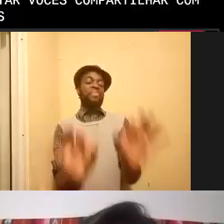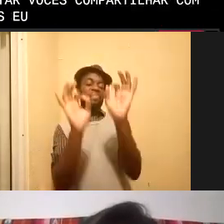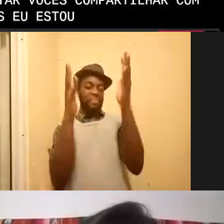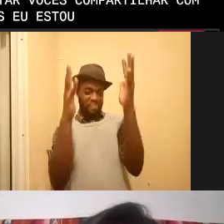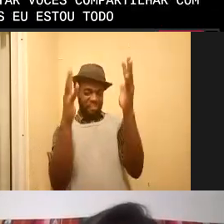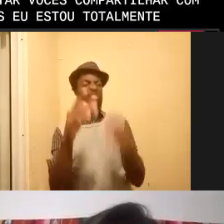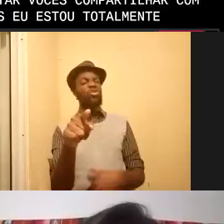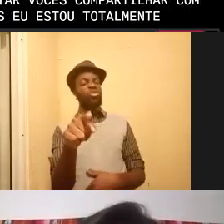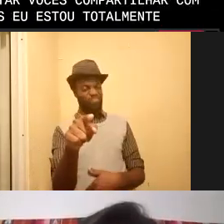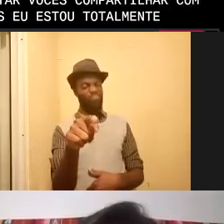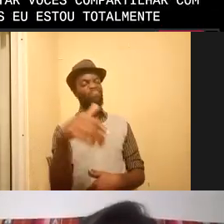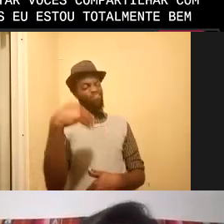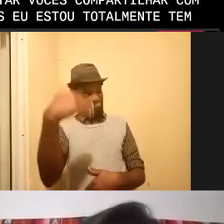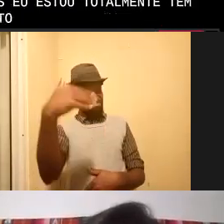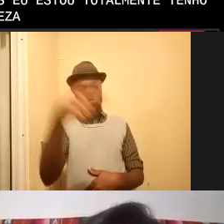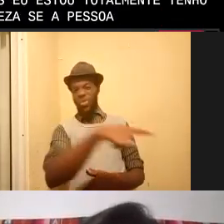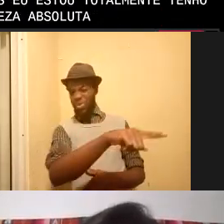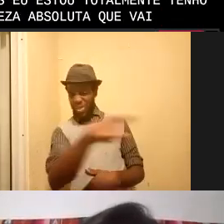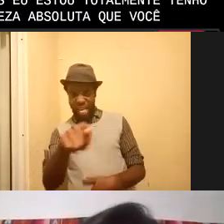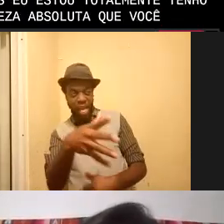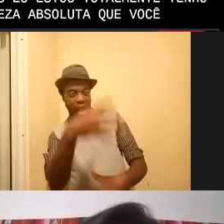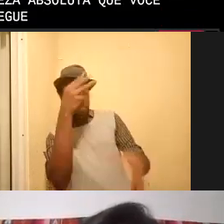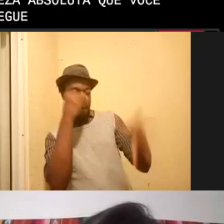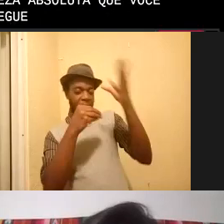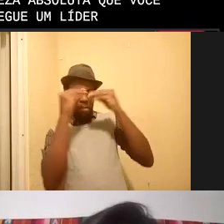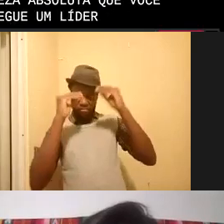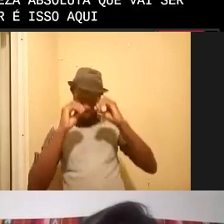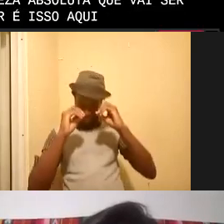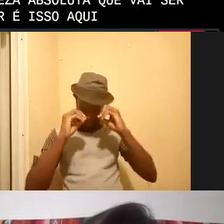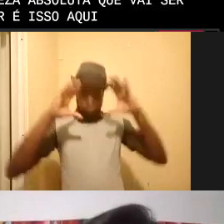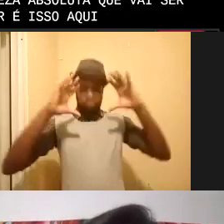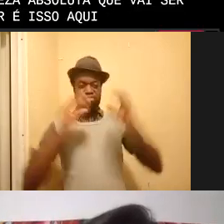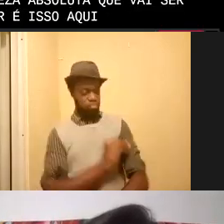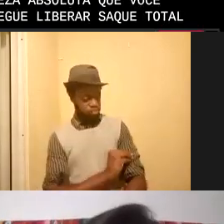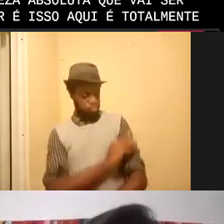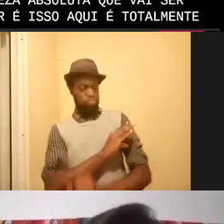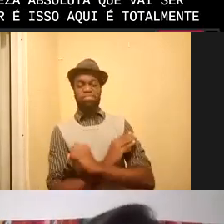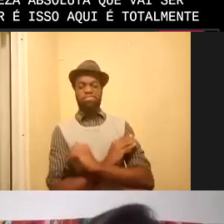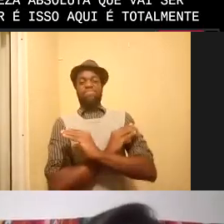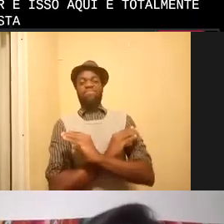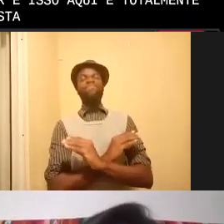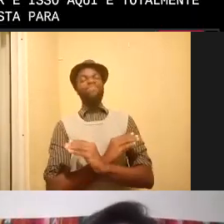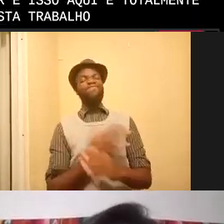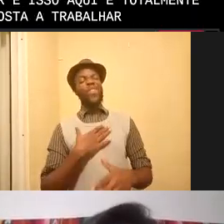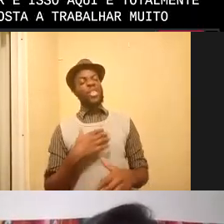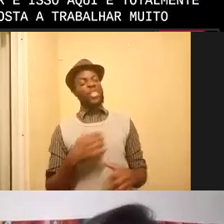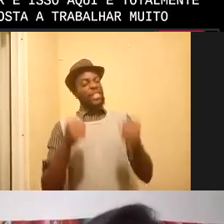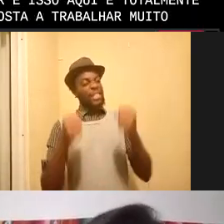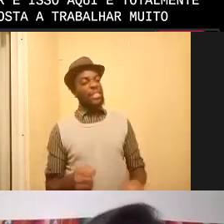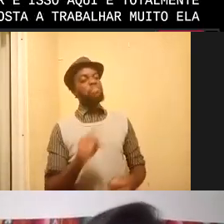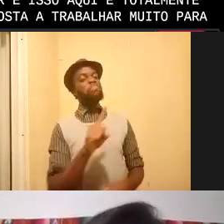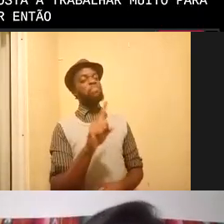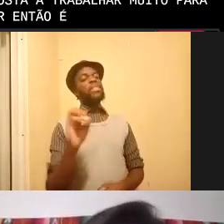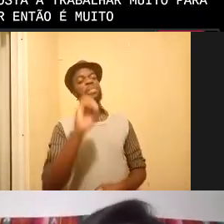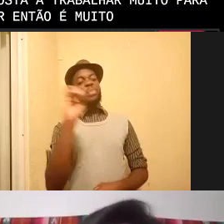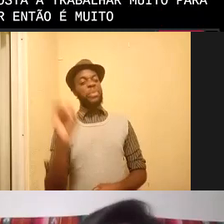salir líderes aquí dispuestos a trabajar muchísimo por la inclusión de las personas con